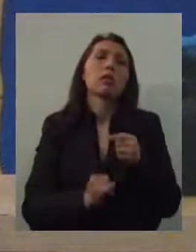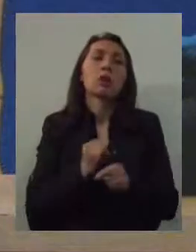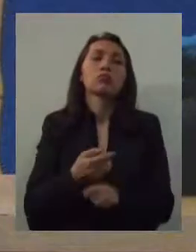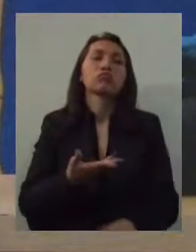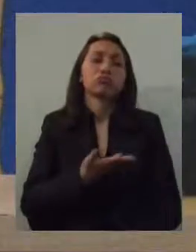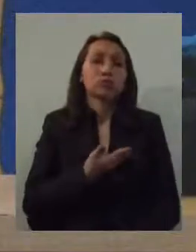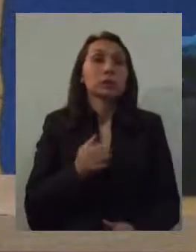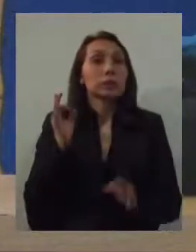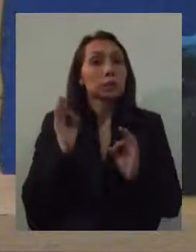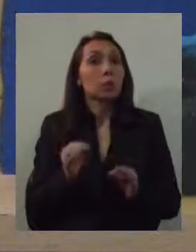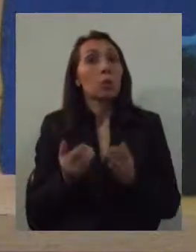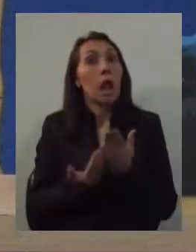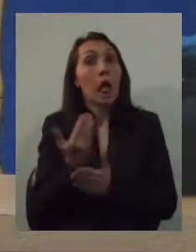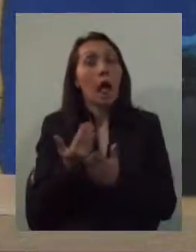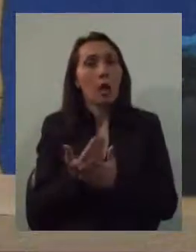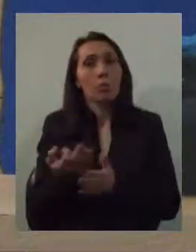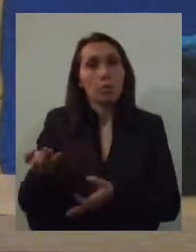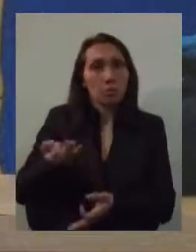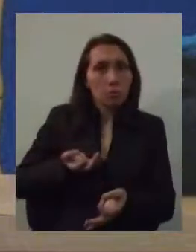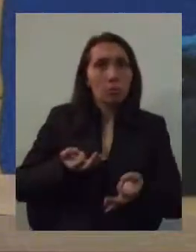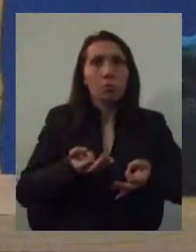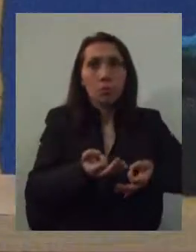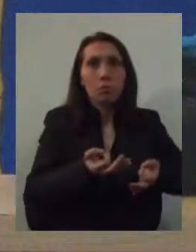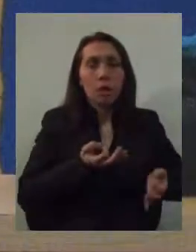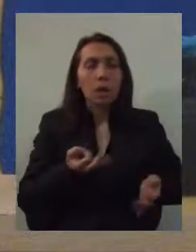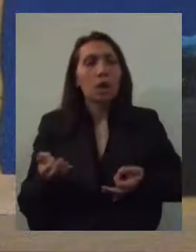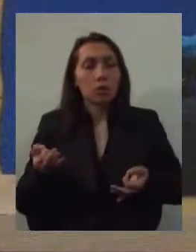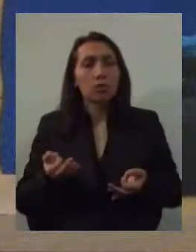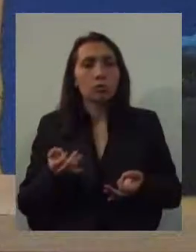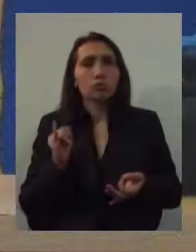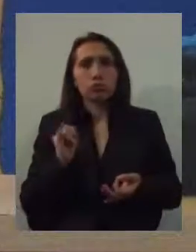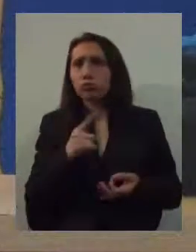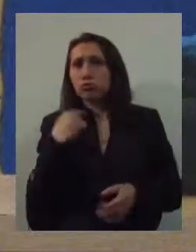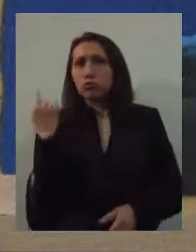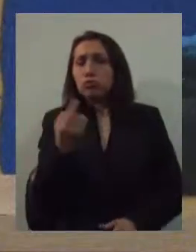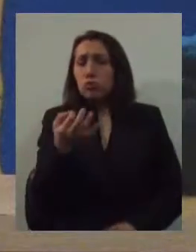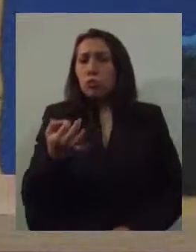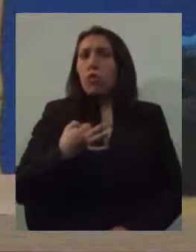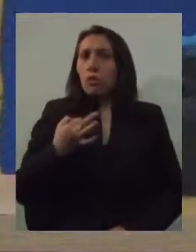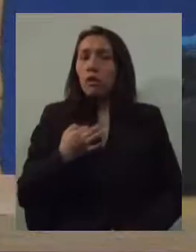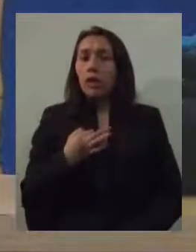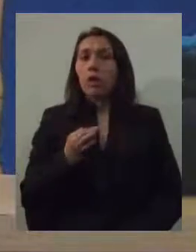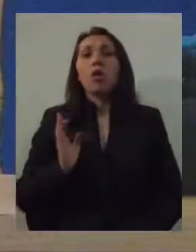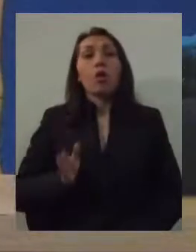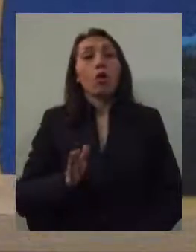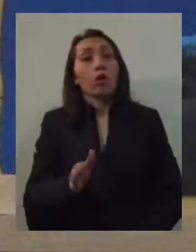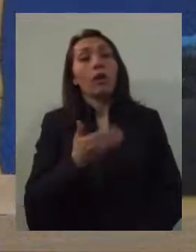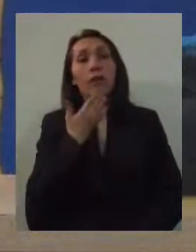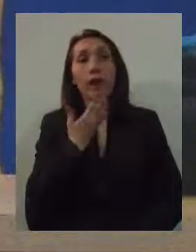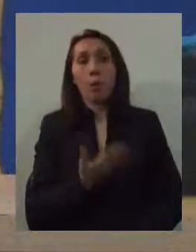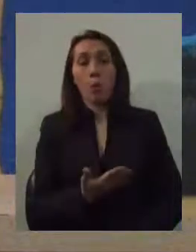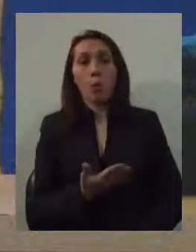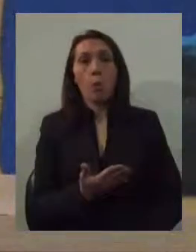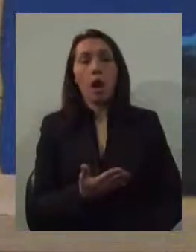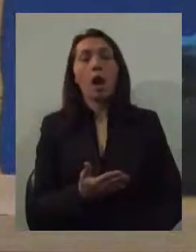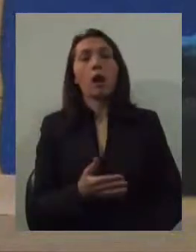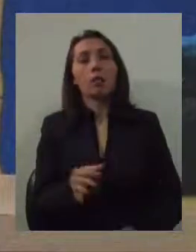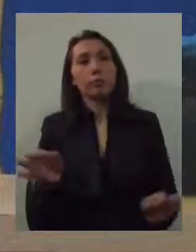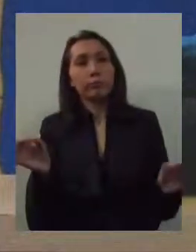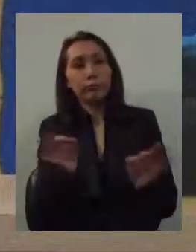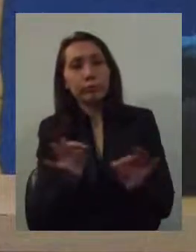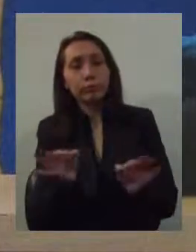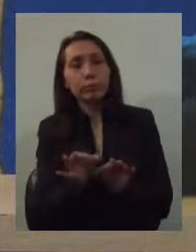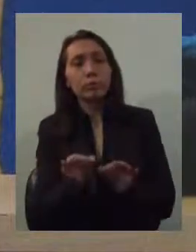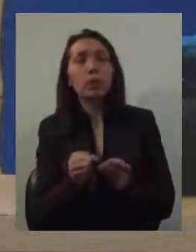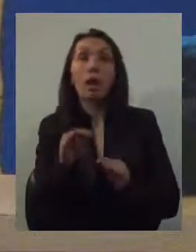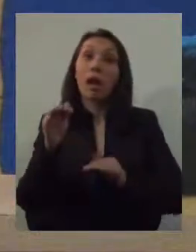seguro, y esta mañana me lo han dicho, nos lo han dicho a todos, aun cuando se interpelaba